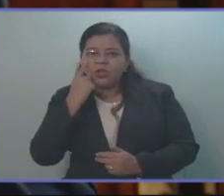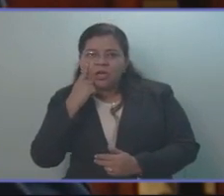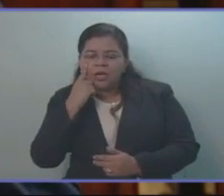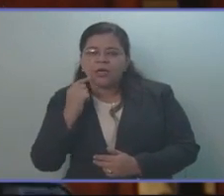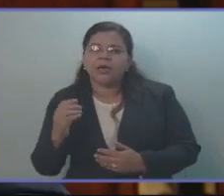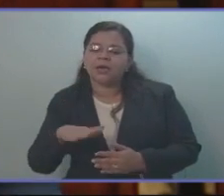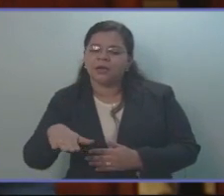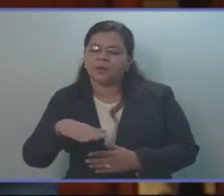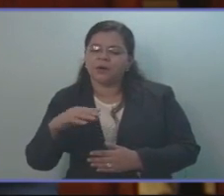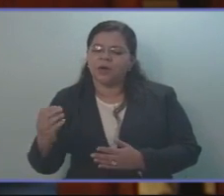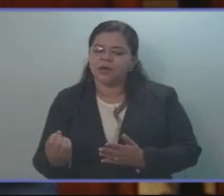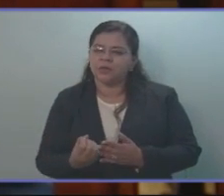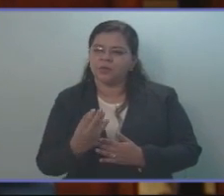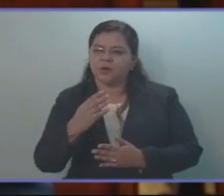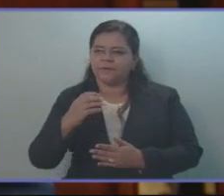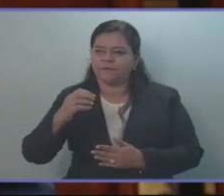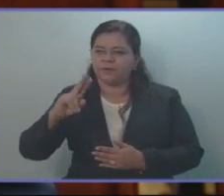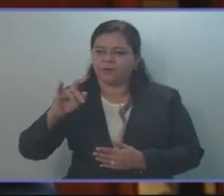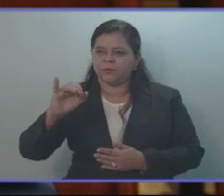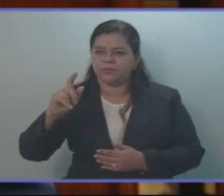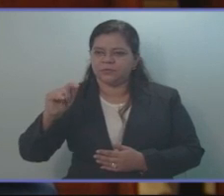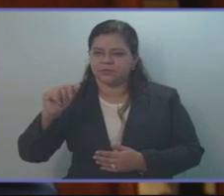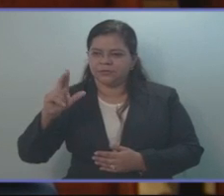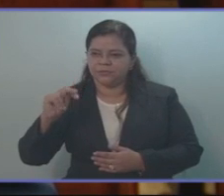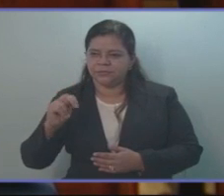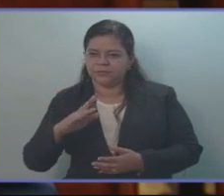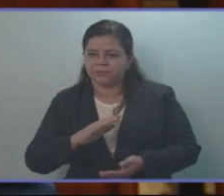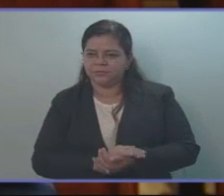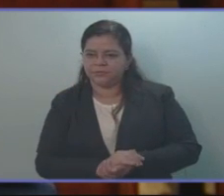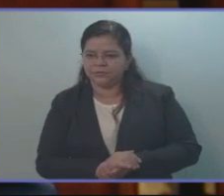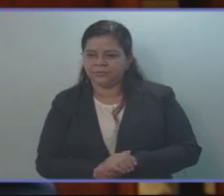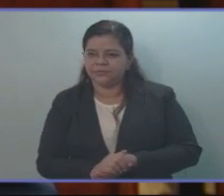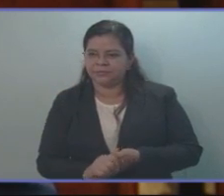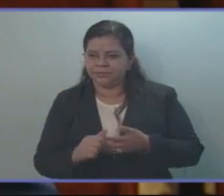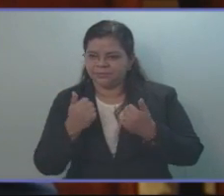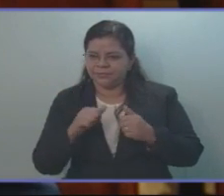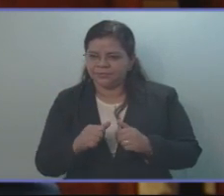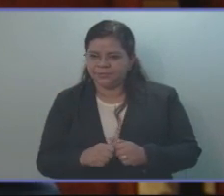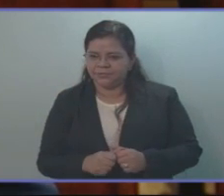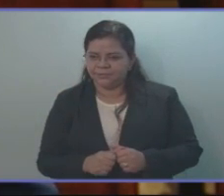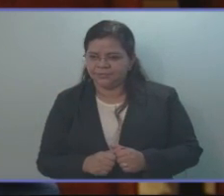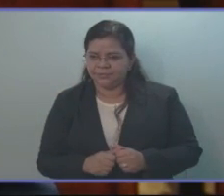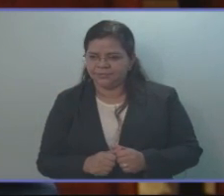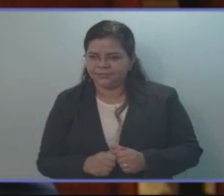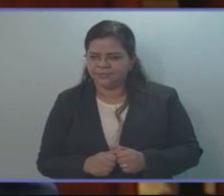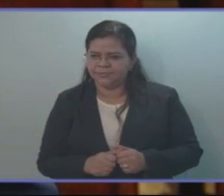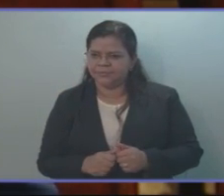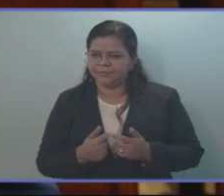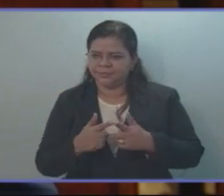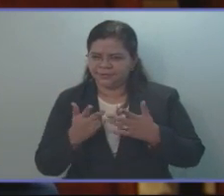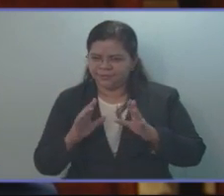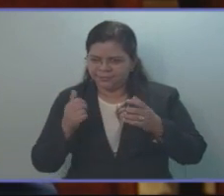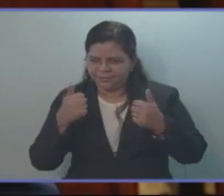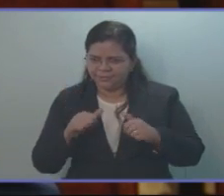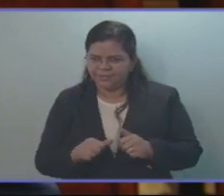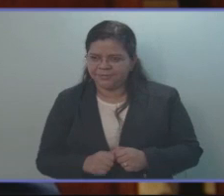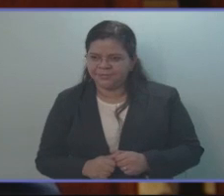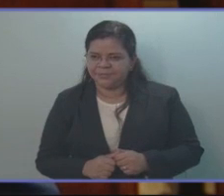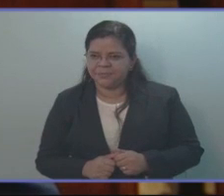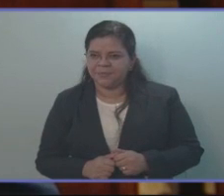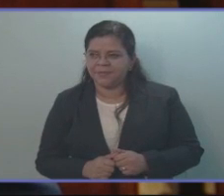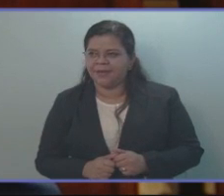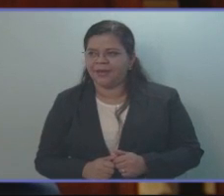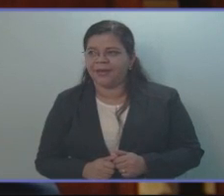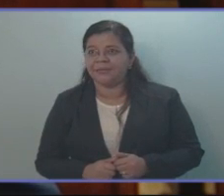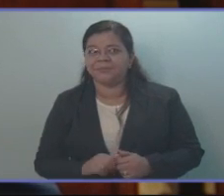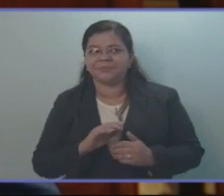Cuscatlán. A William Antonio Caravantes, que fue asesinado en el caserío Sacamil, calle Suchitoto. Y